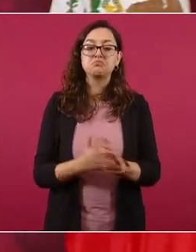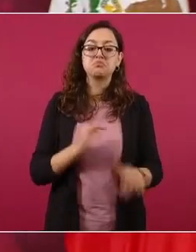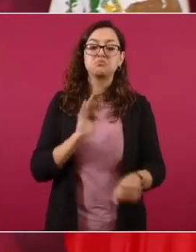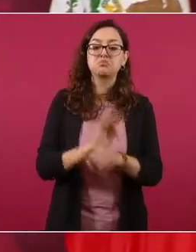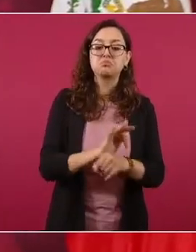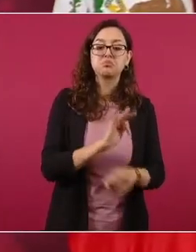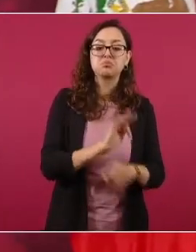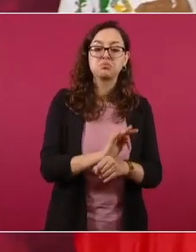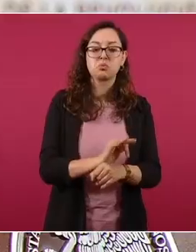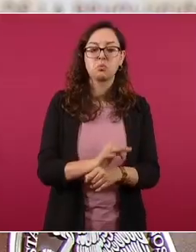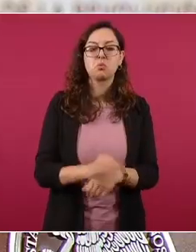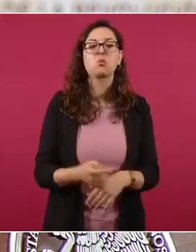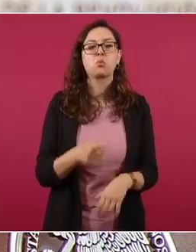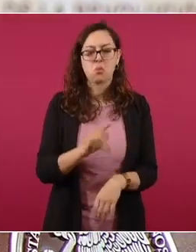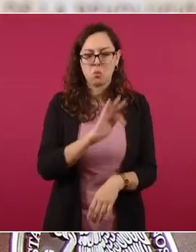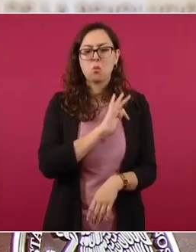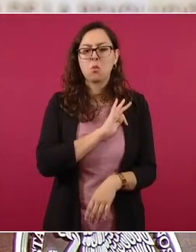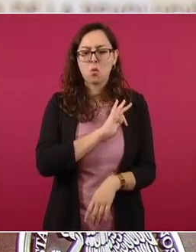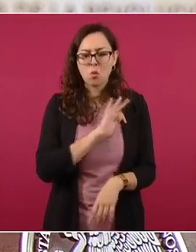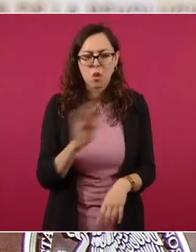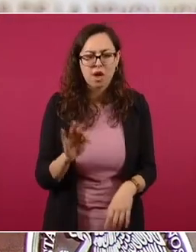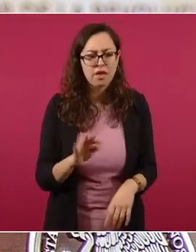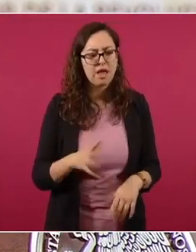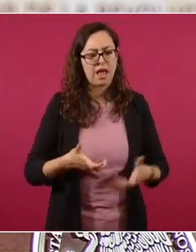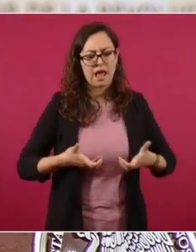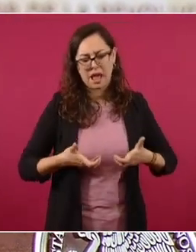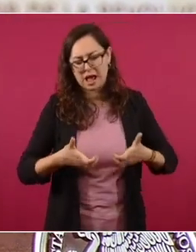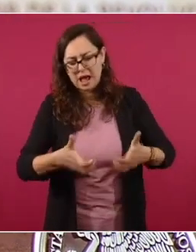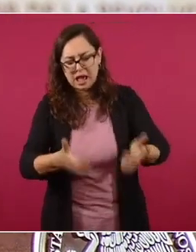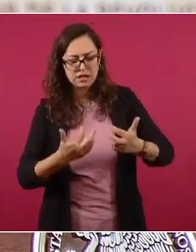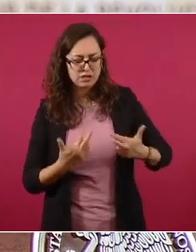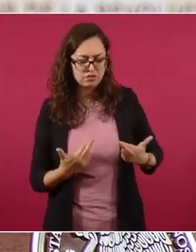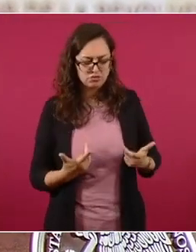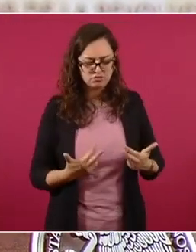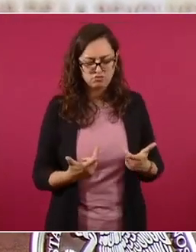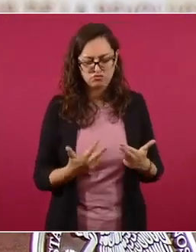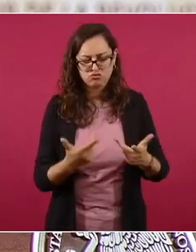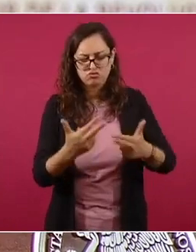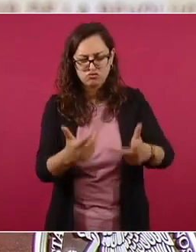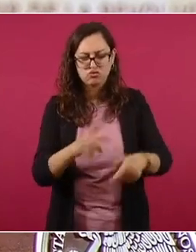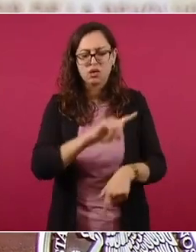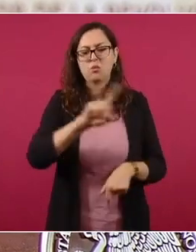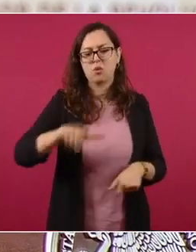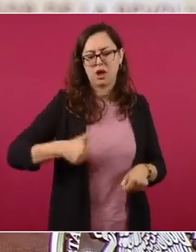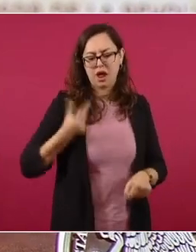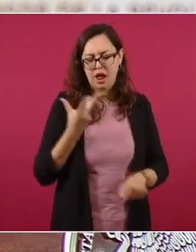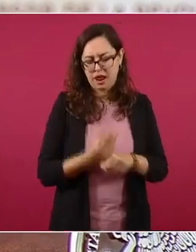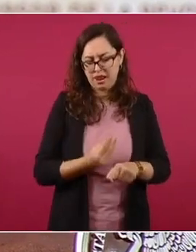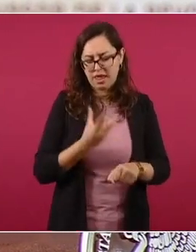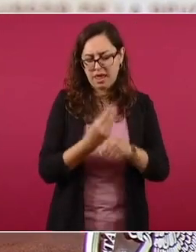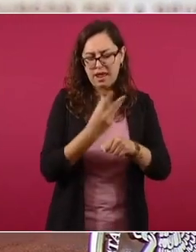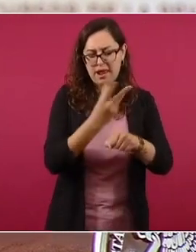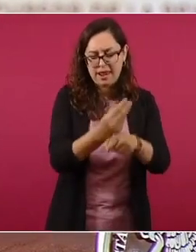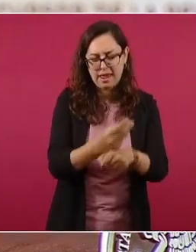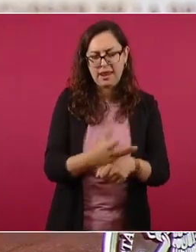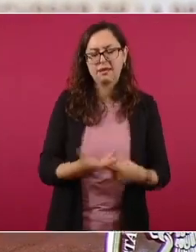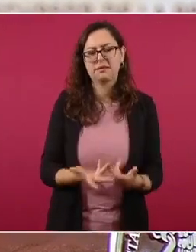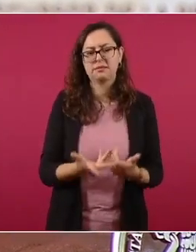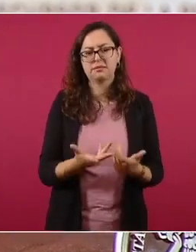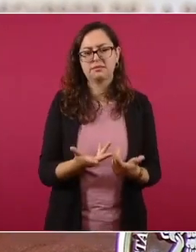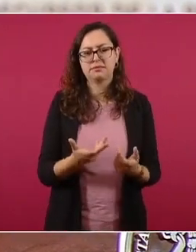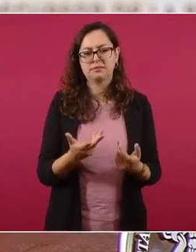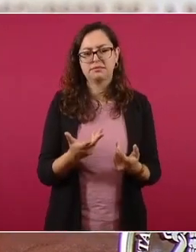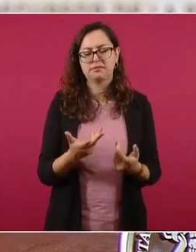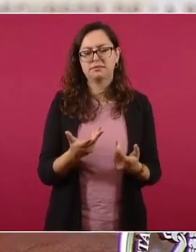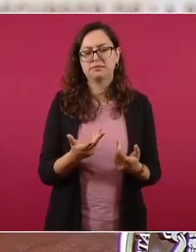destruir y construir banquetas, destruir y construir calles,